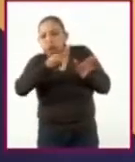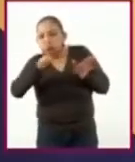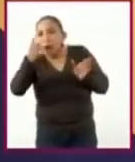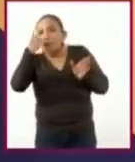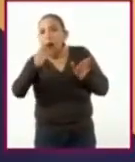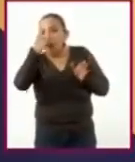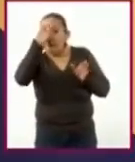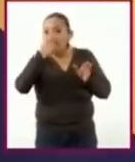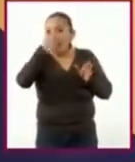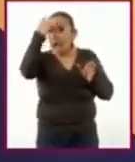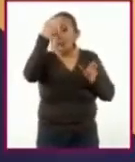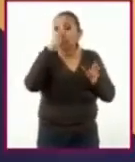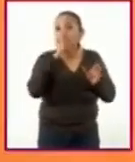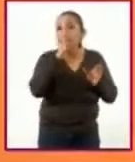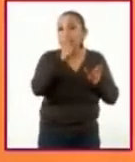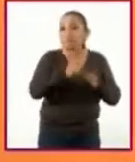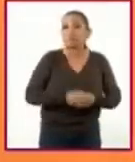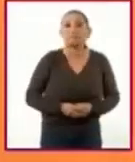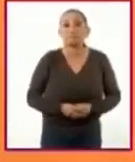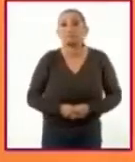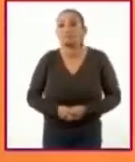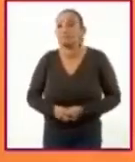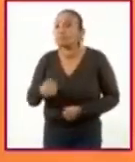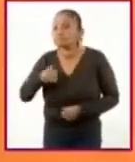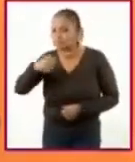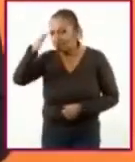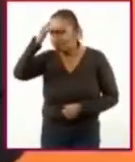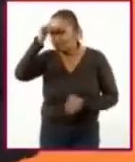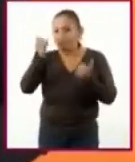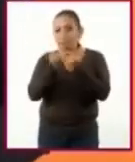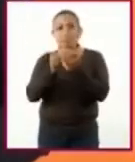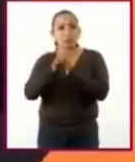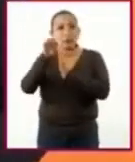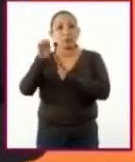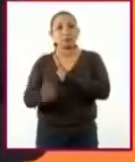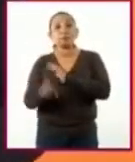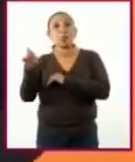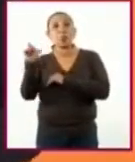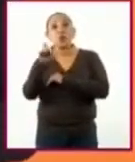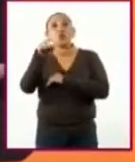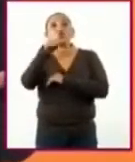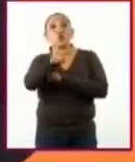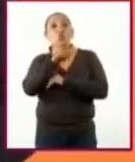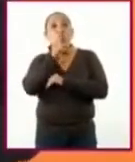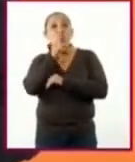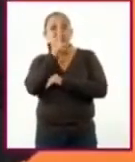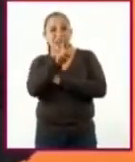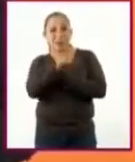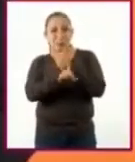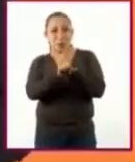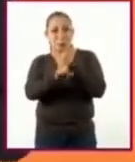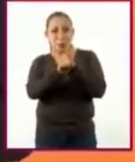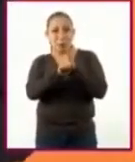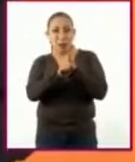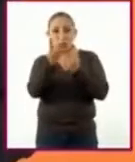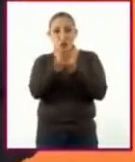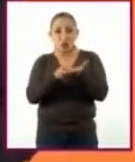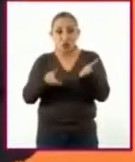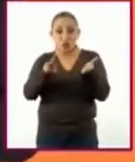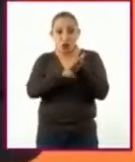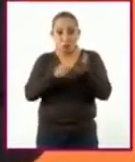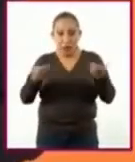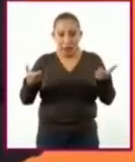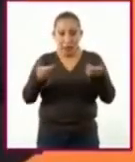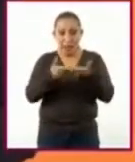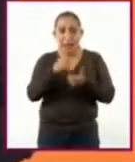para facilitarnos su resolución. Estoy de acuerdo. Por ejemplo, cuando hay que resolver operaciones combinadas, también